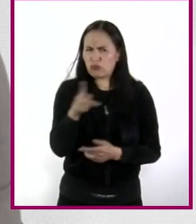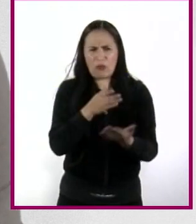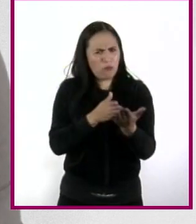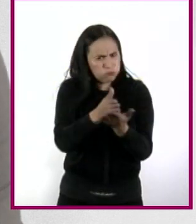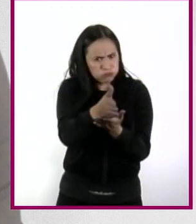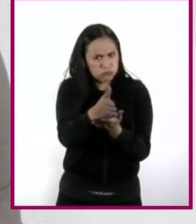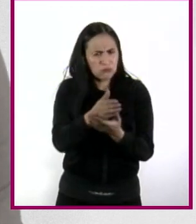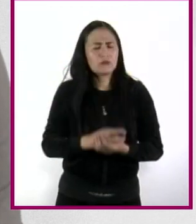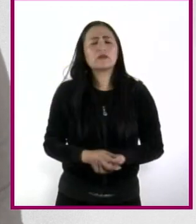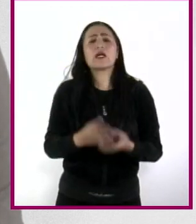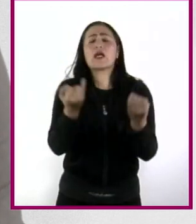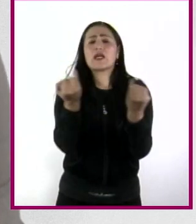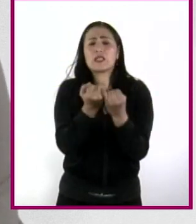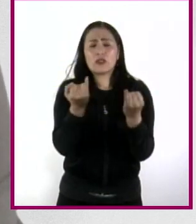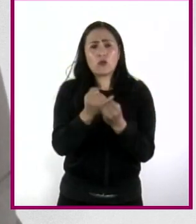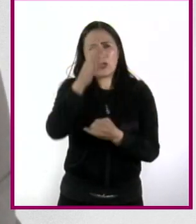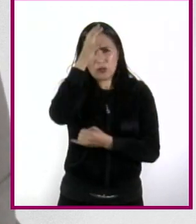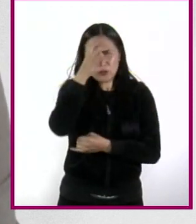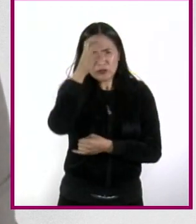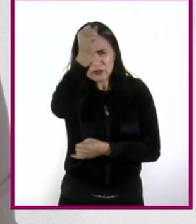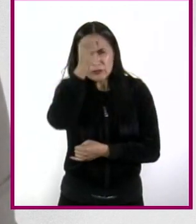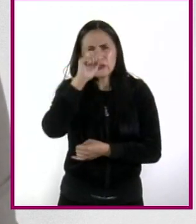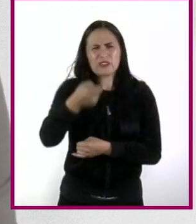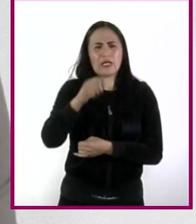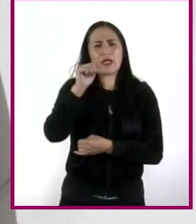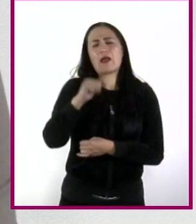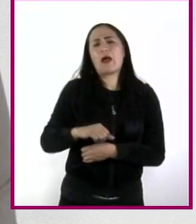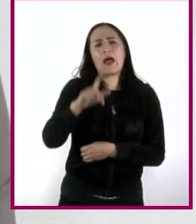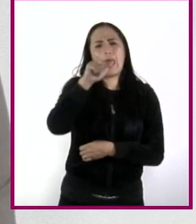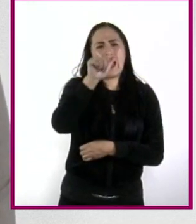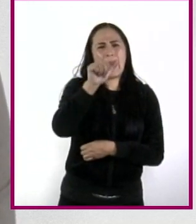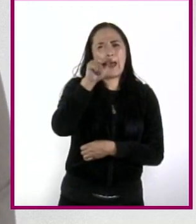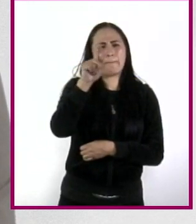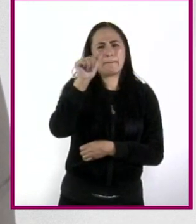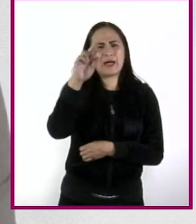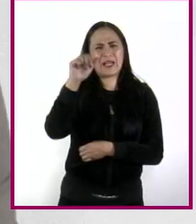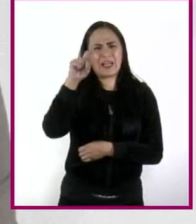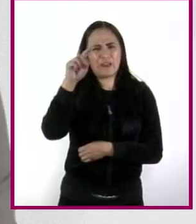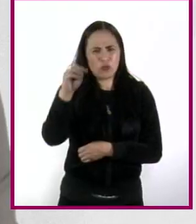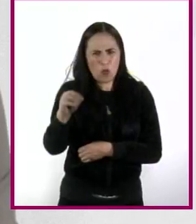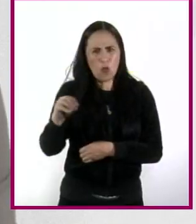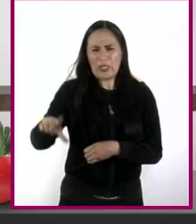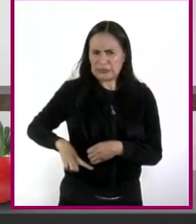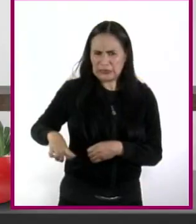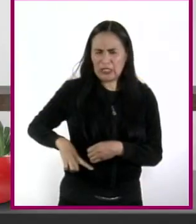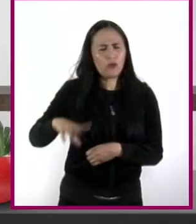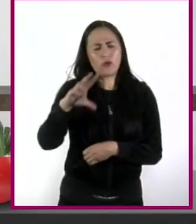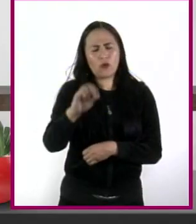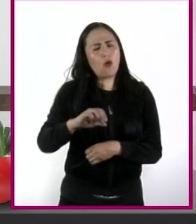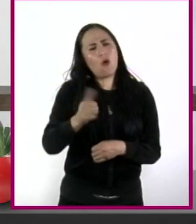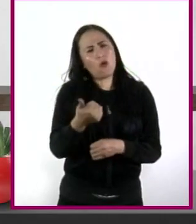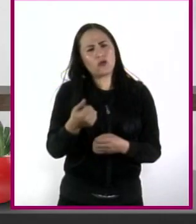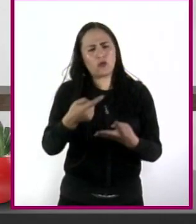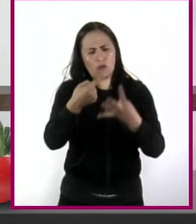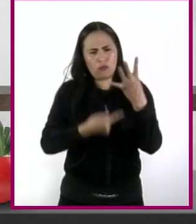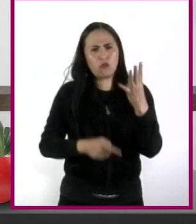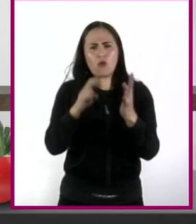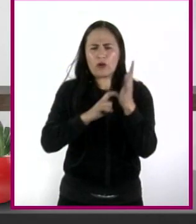se redefiniría el concepto de aparato de Estado por uno más centralizado y eficiente administrativamente.